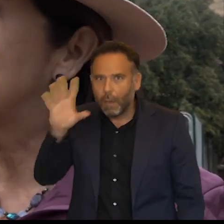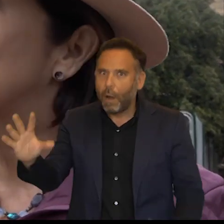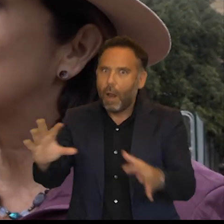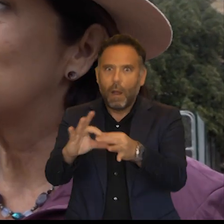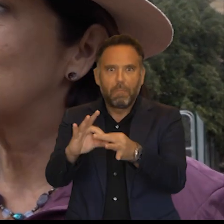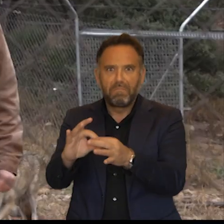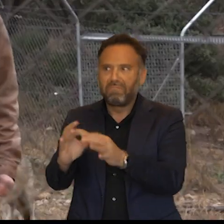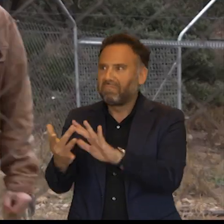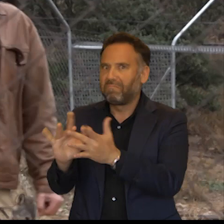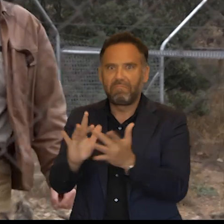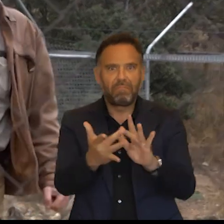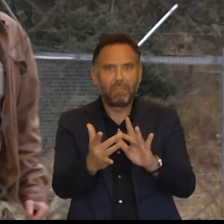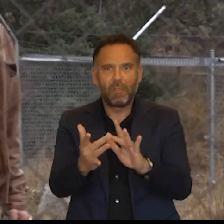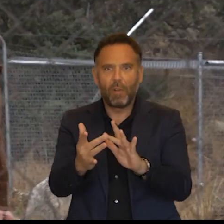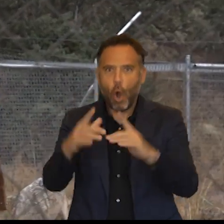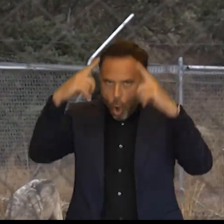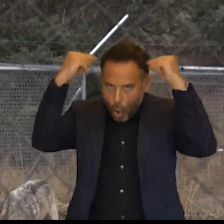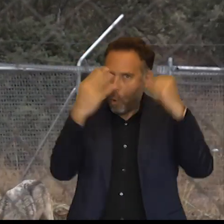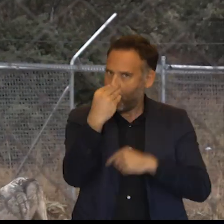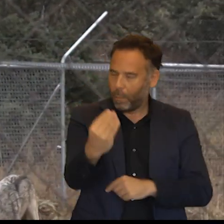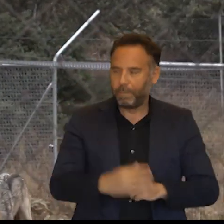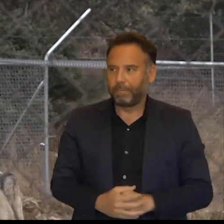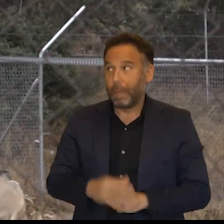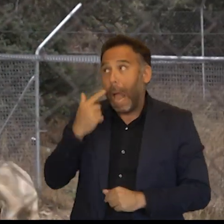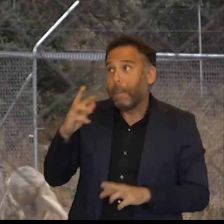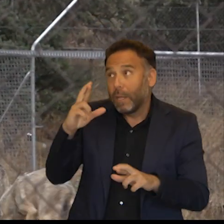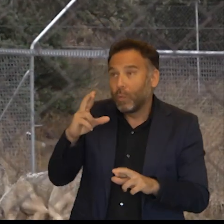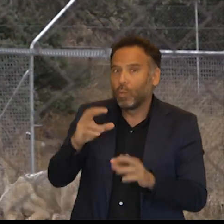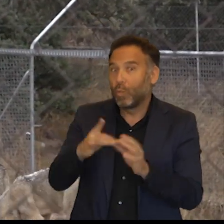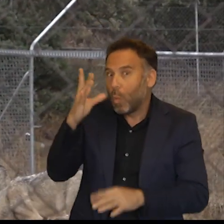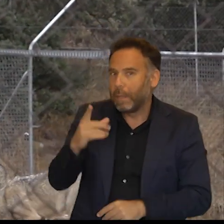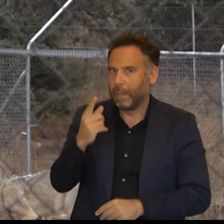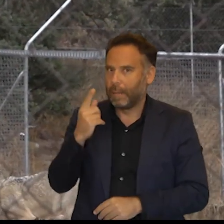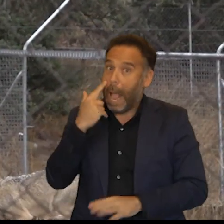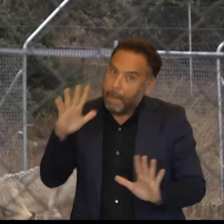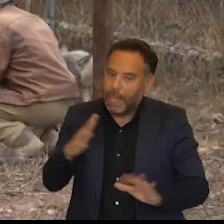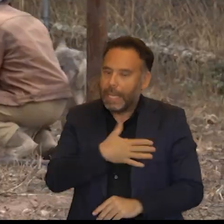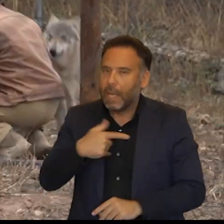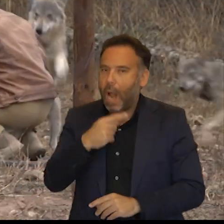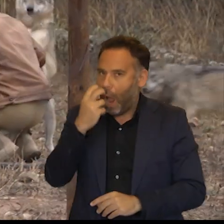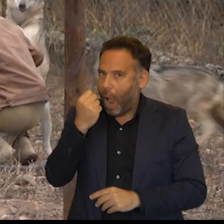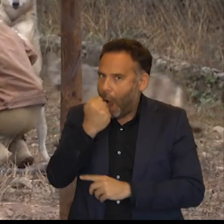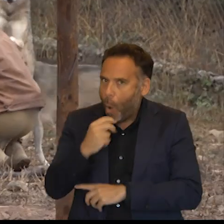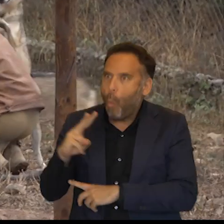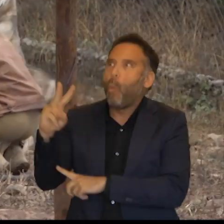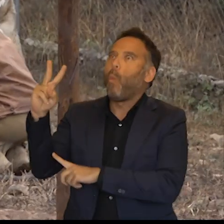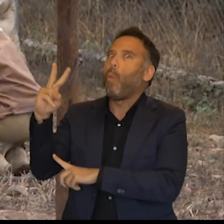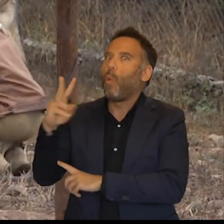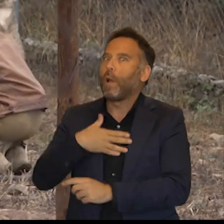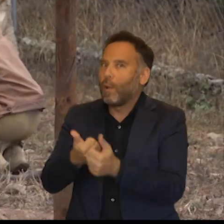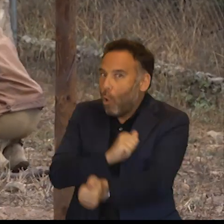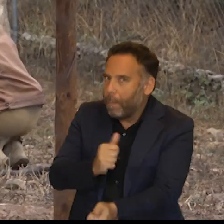Daniel con estos lobos. Con buena suerte. Vamos a ver si quieren, con buena suerte, aullan conmigo. Vamos a ver.